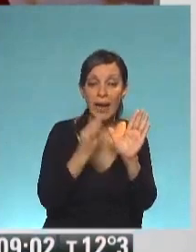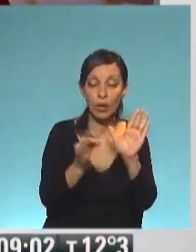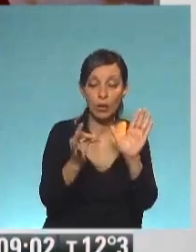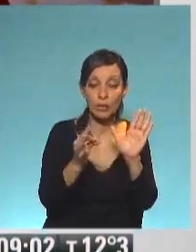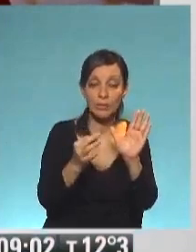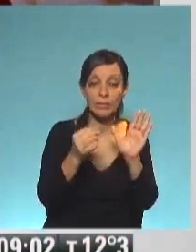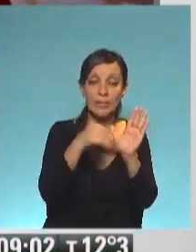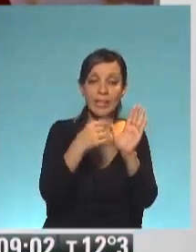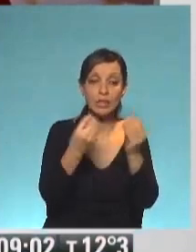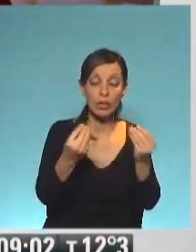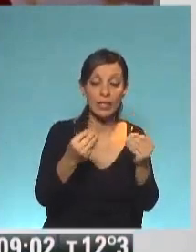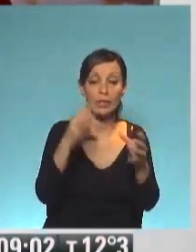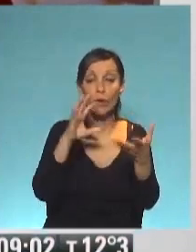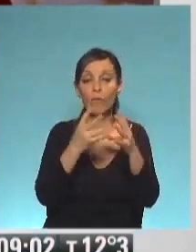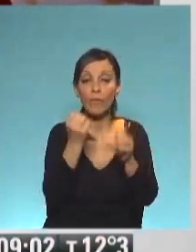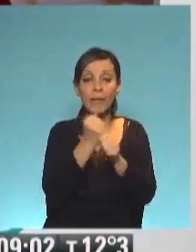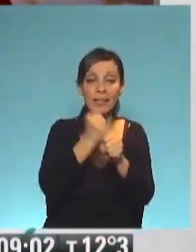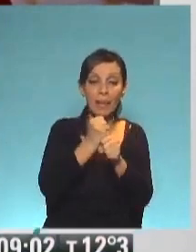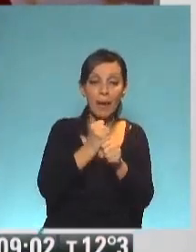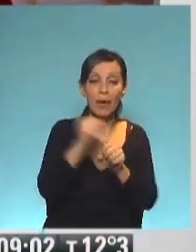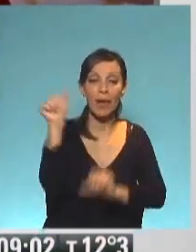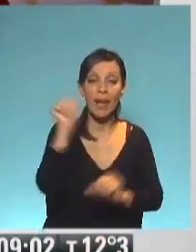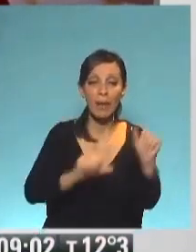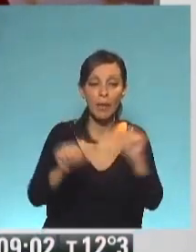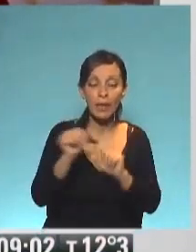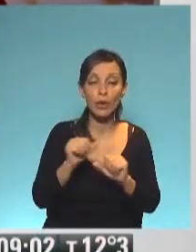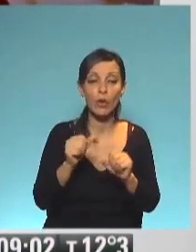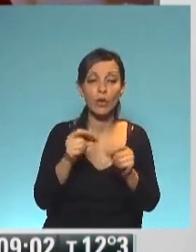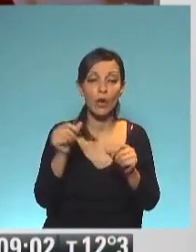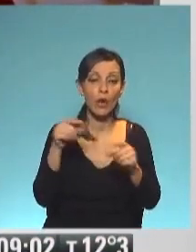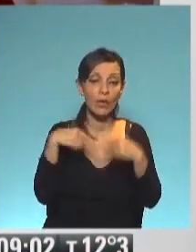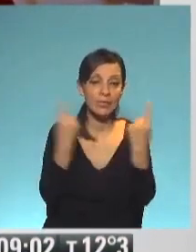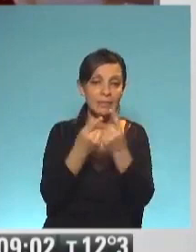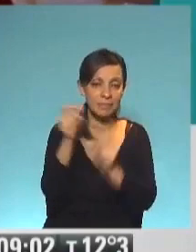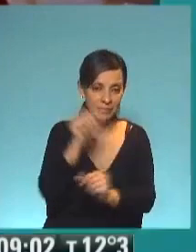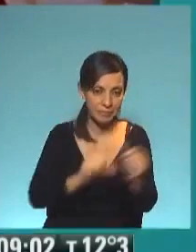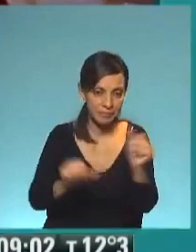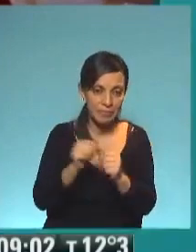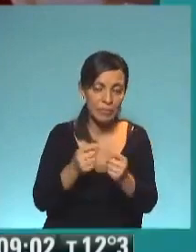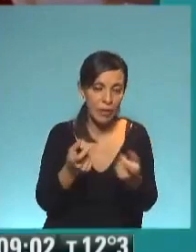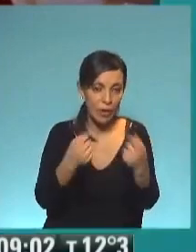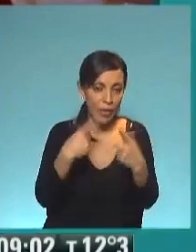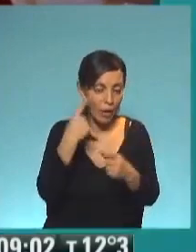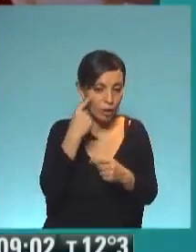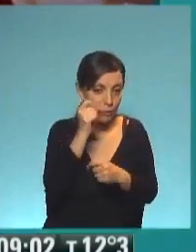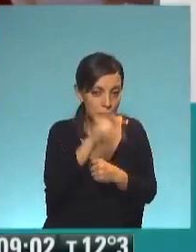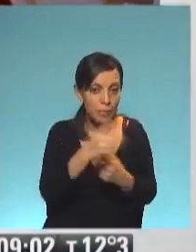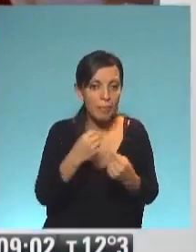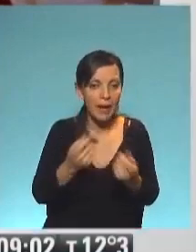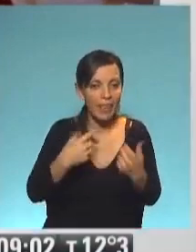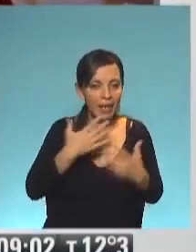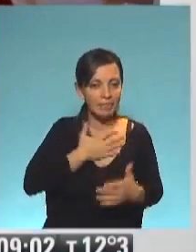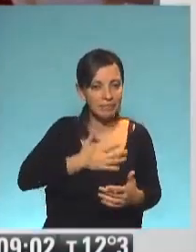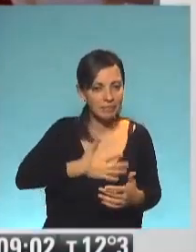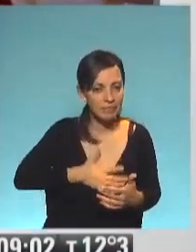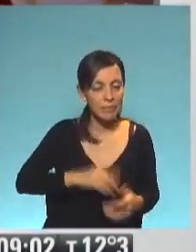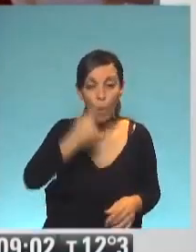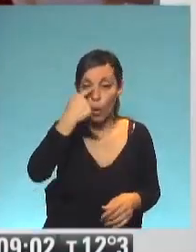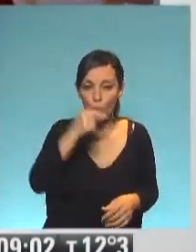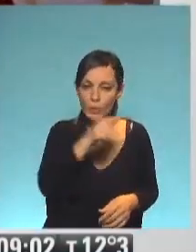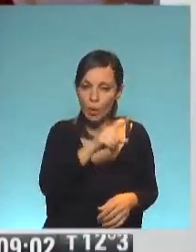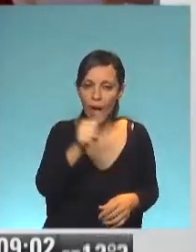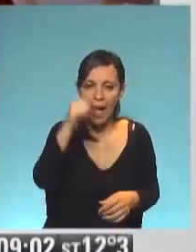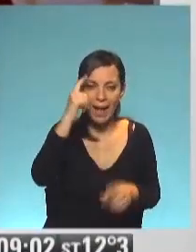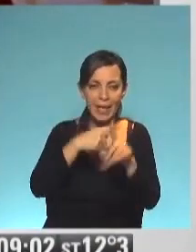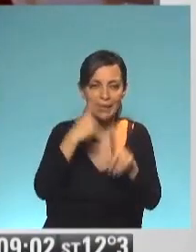de laboratorio, de científicos que aplican justamente todo su conocimiento para que nos quedemos tranquilos. Alexis, para ir terminando, me parece muy importante